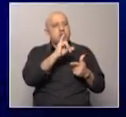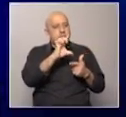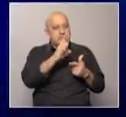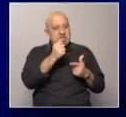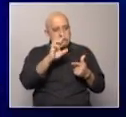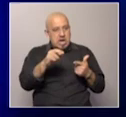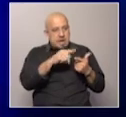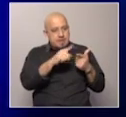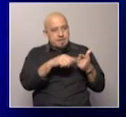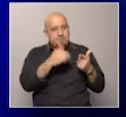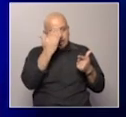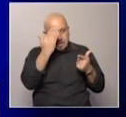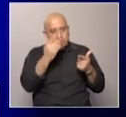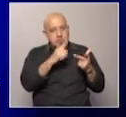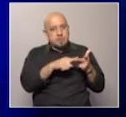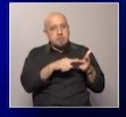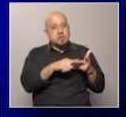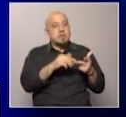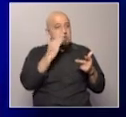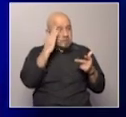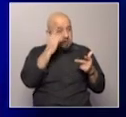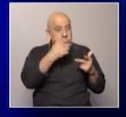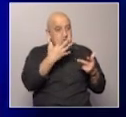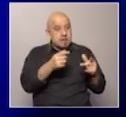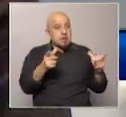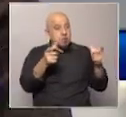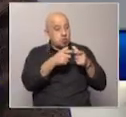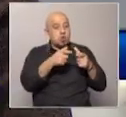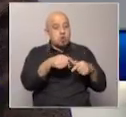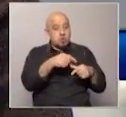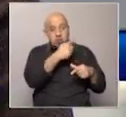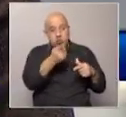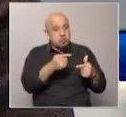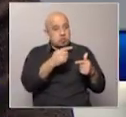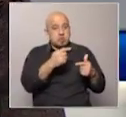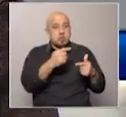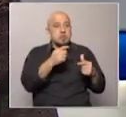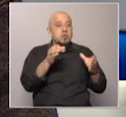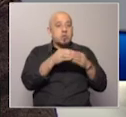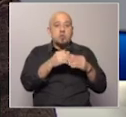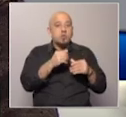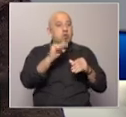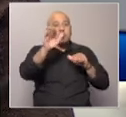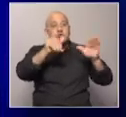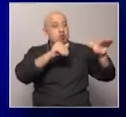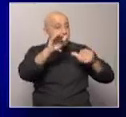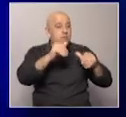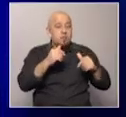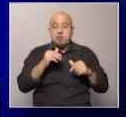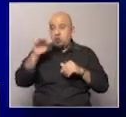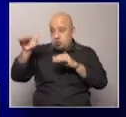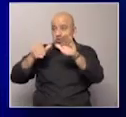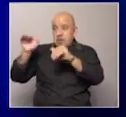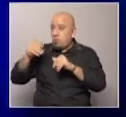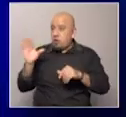las personas que se candidatea por el frente amplio es el que tiene la intención de reunirse con nosotros las candidatas de distintos partidos los invitó a los combinas entonces está bien